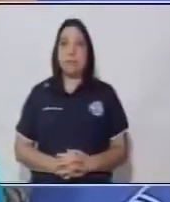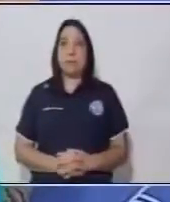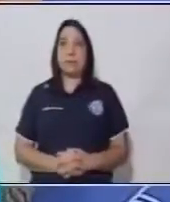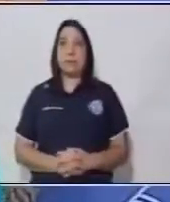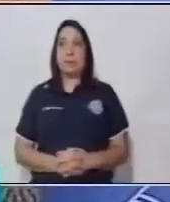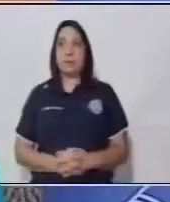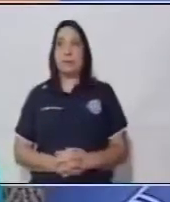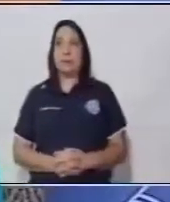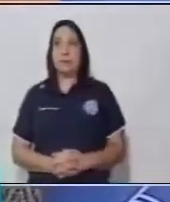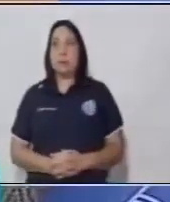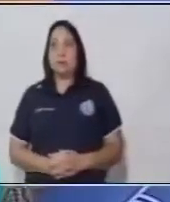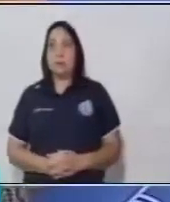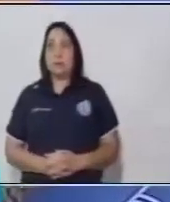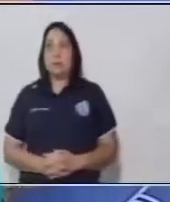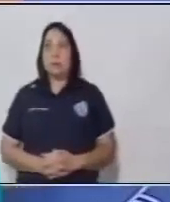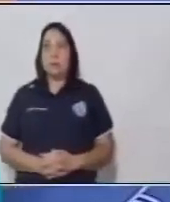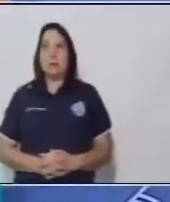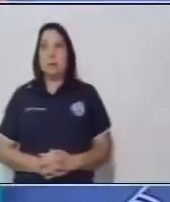nuestro memorama.